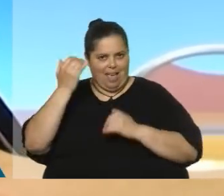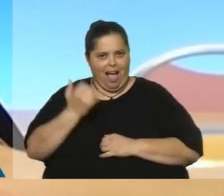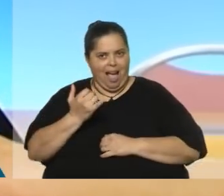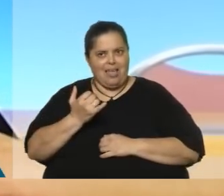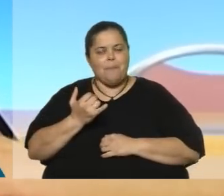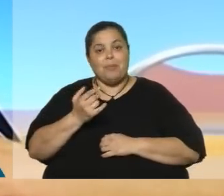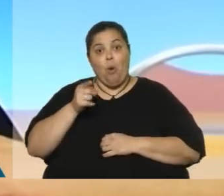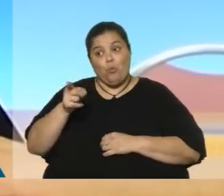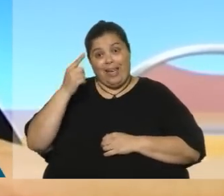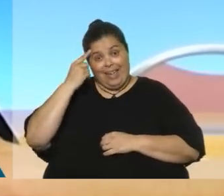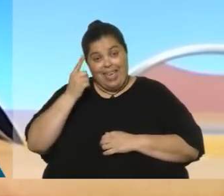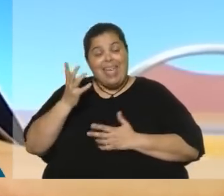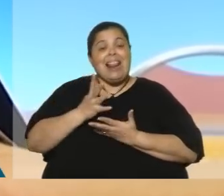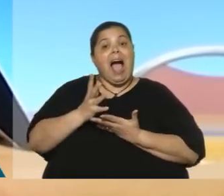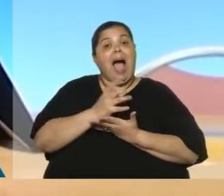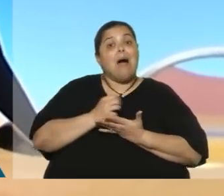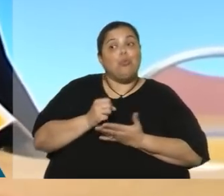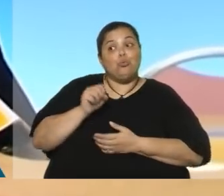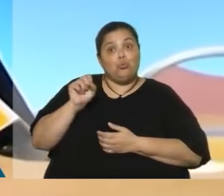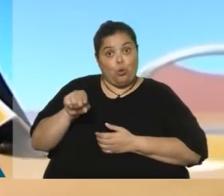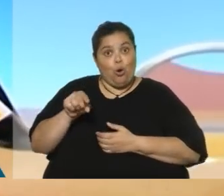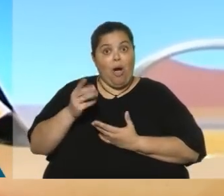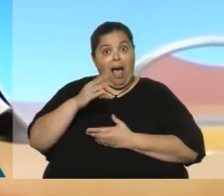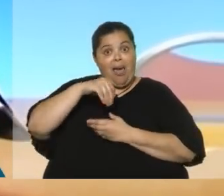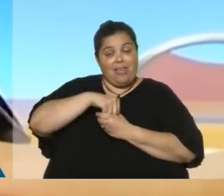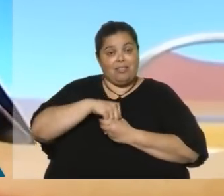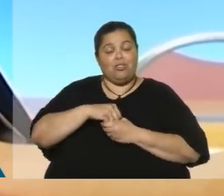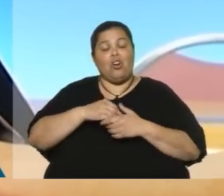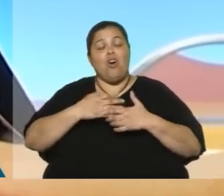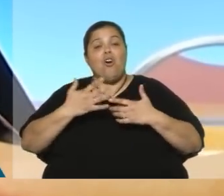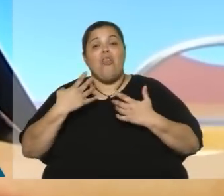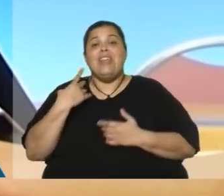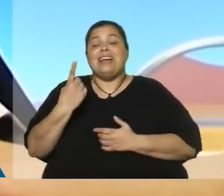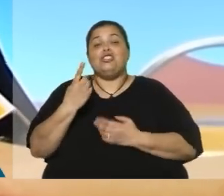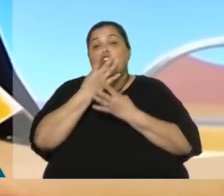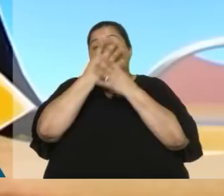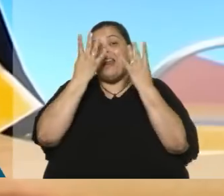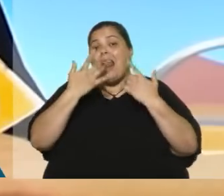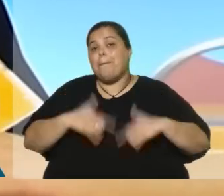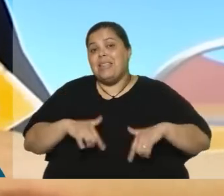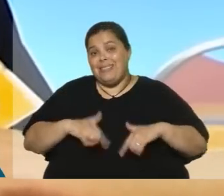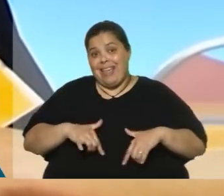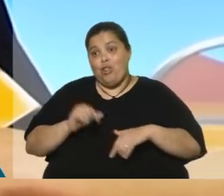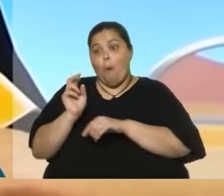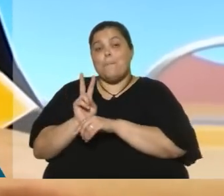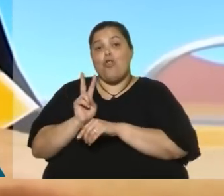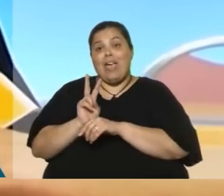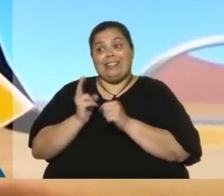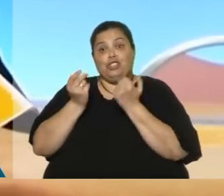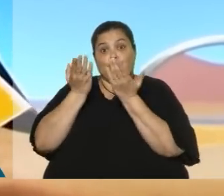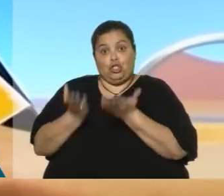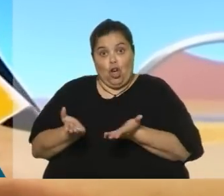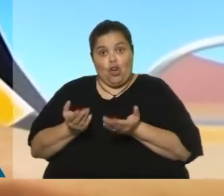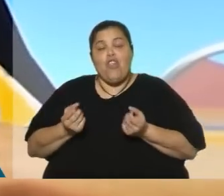el abuso que cometió la Dirección General del Ministerio protegiendo a este señor, dándole